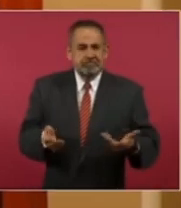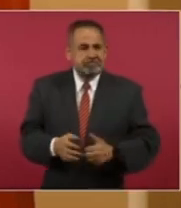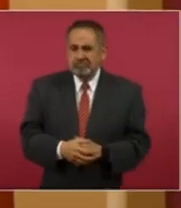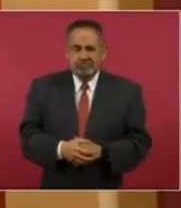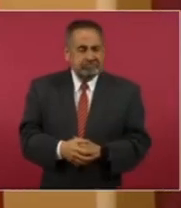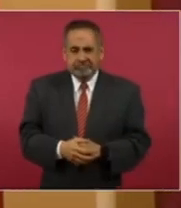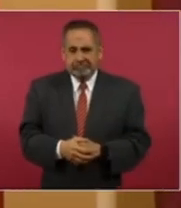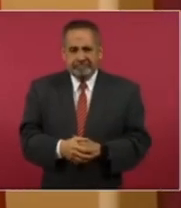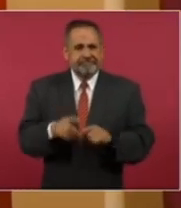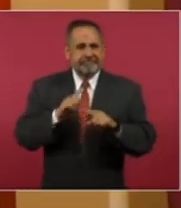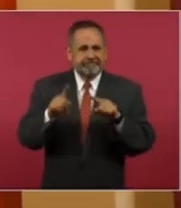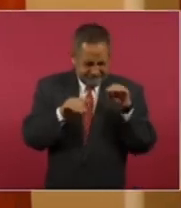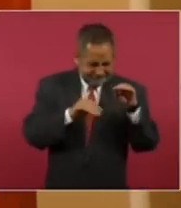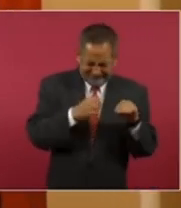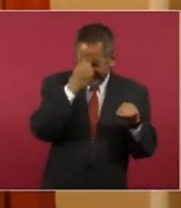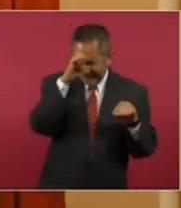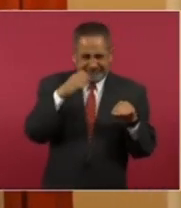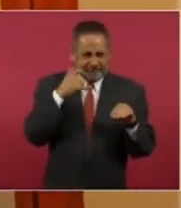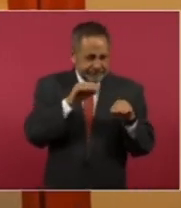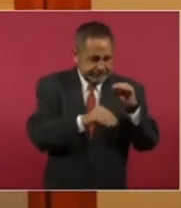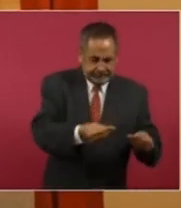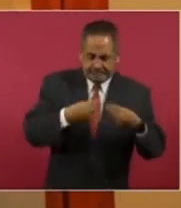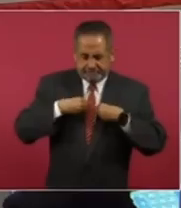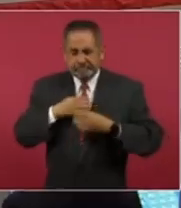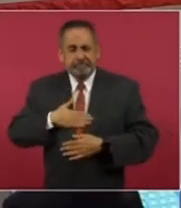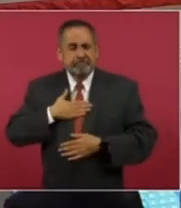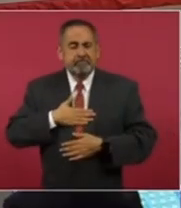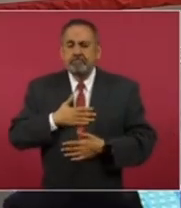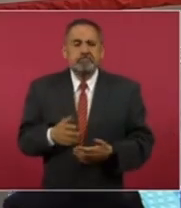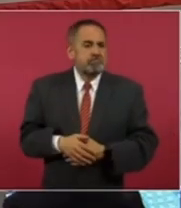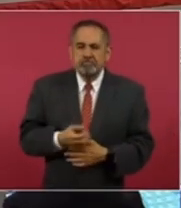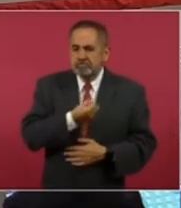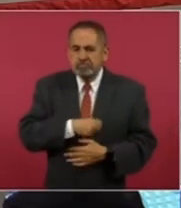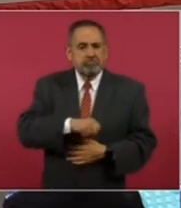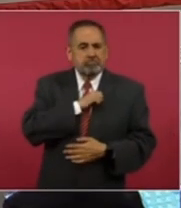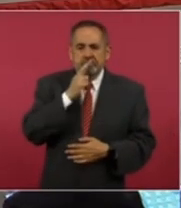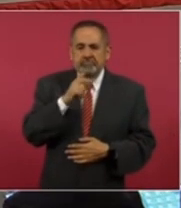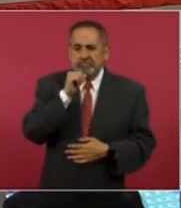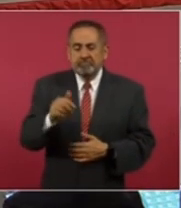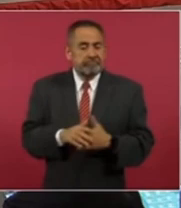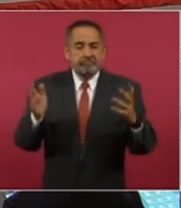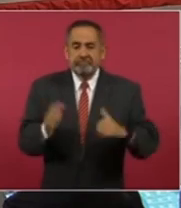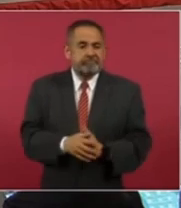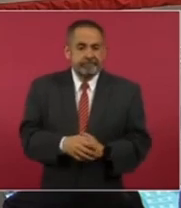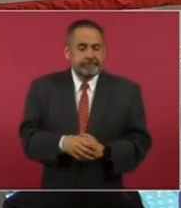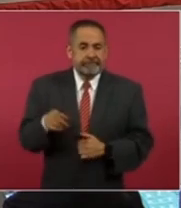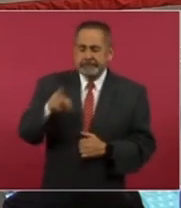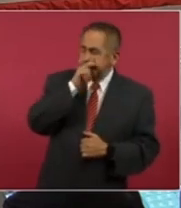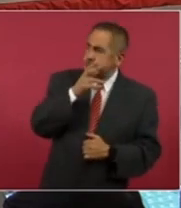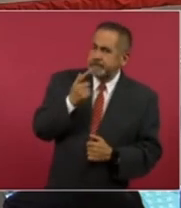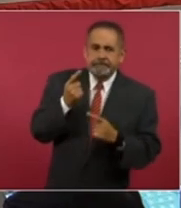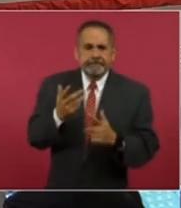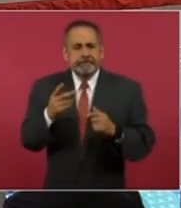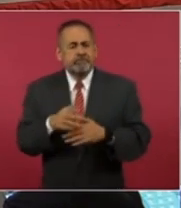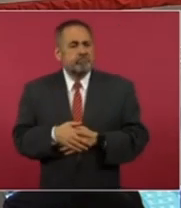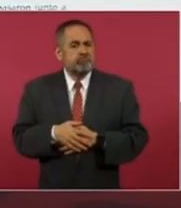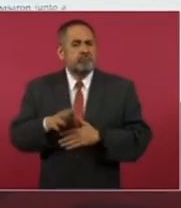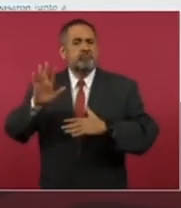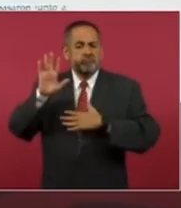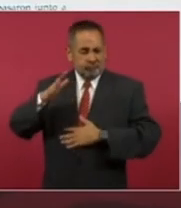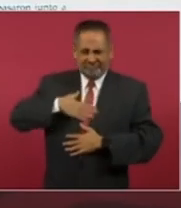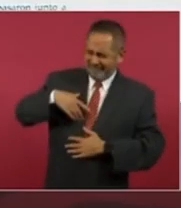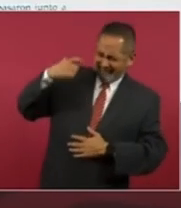con los ingredientes más insólitos, pero la salud del zar no mejoraba. Tan desesperado estaba el hombre que prometió la